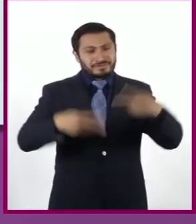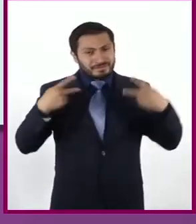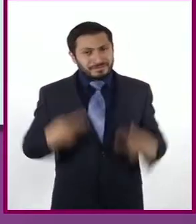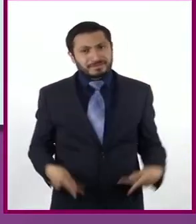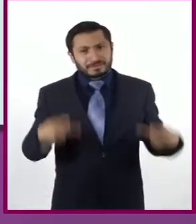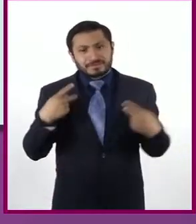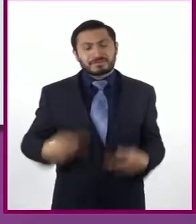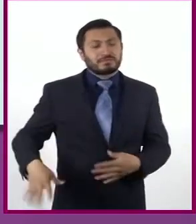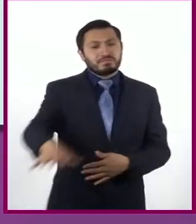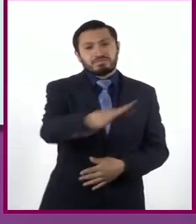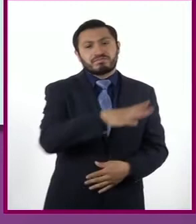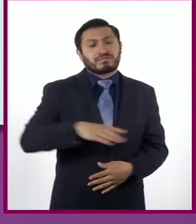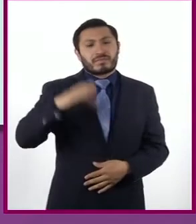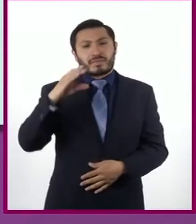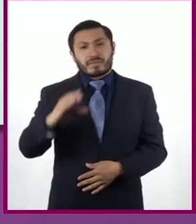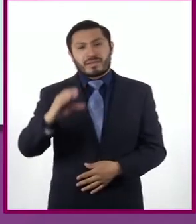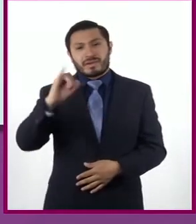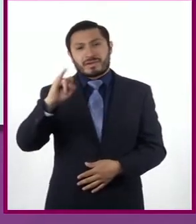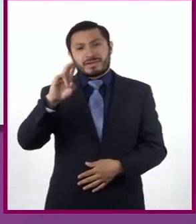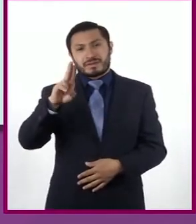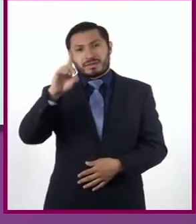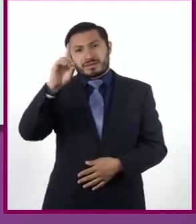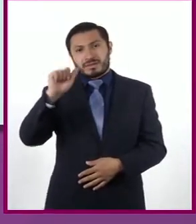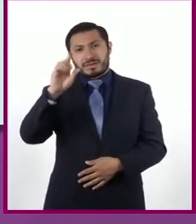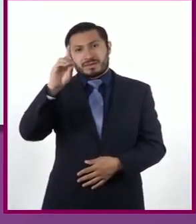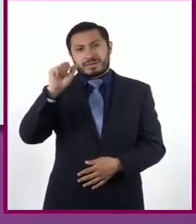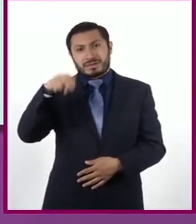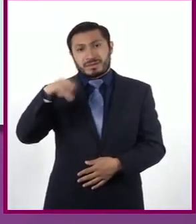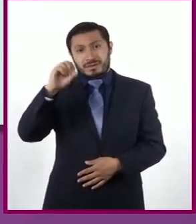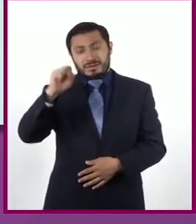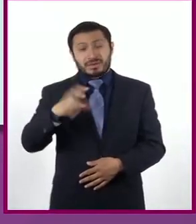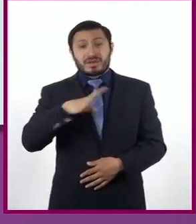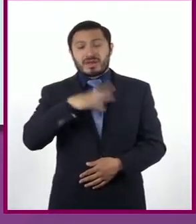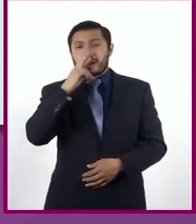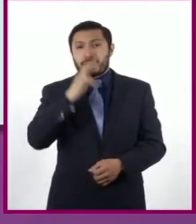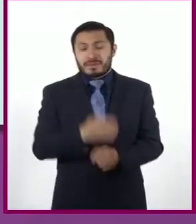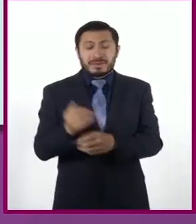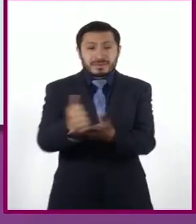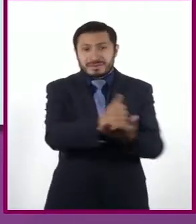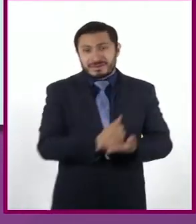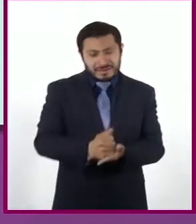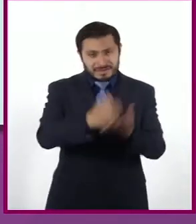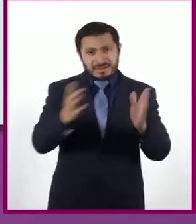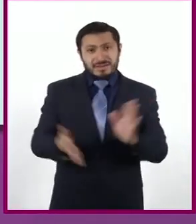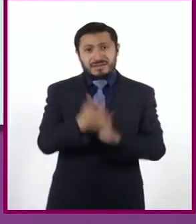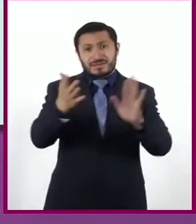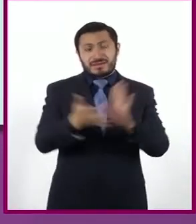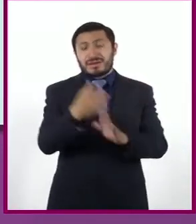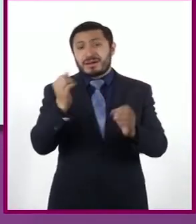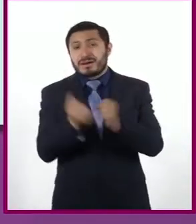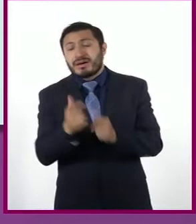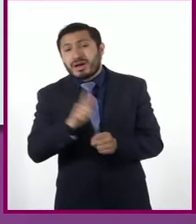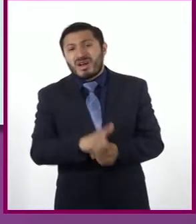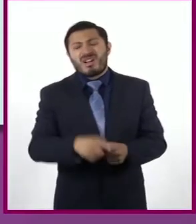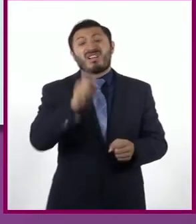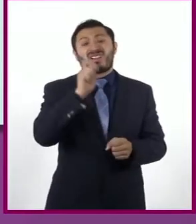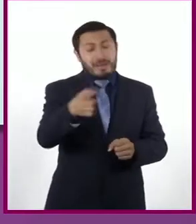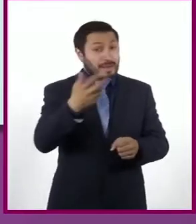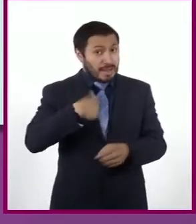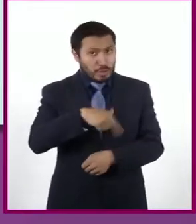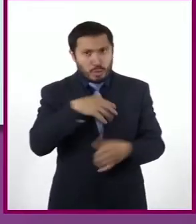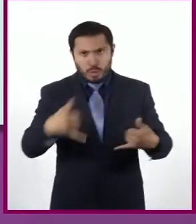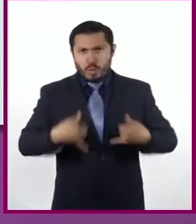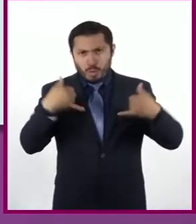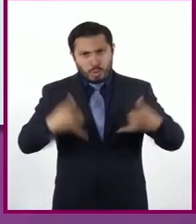tanto ciudadanos, tenemos la enorme tarea de colaborar para ayudar a la construcción social. Como adolescentes,